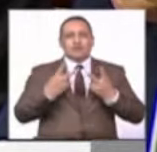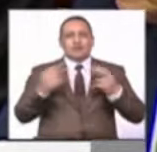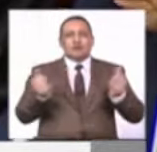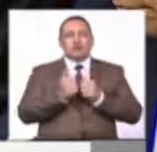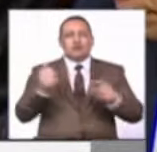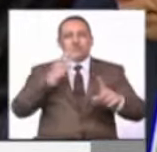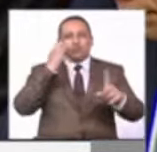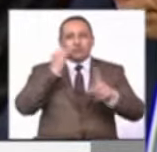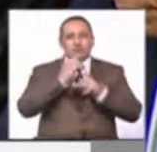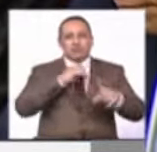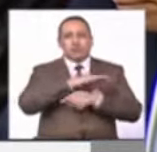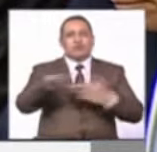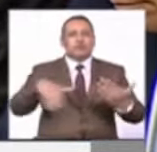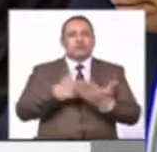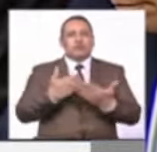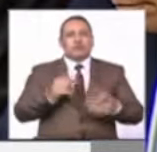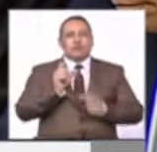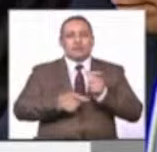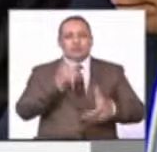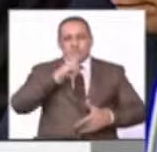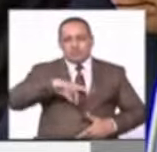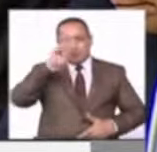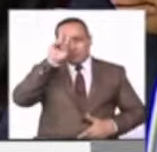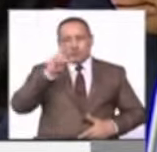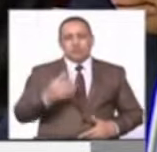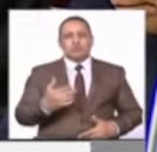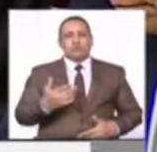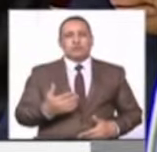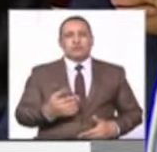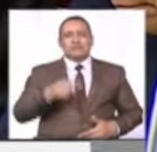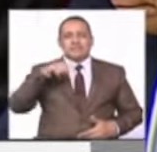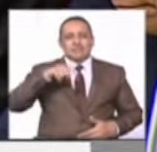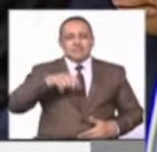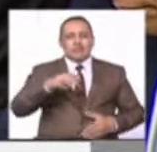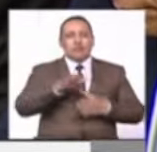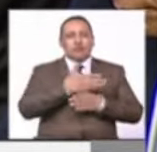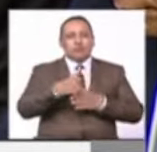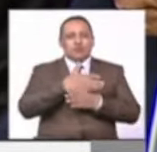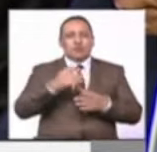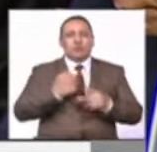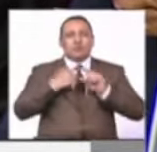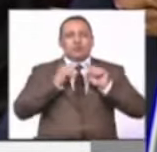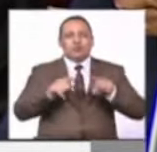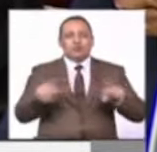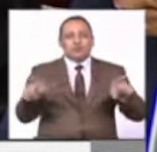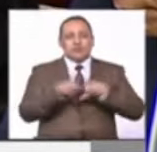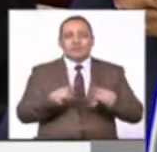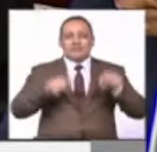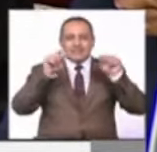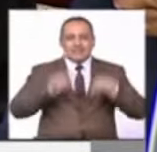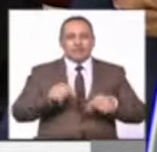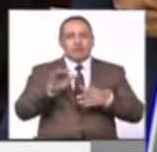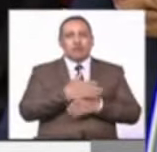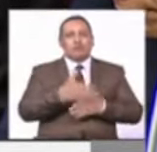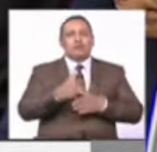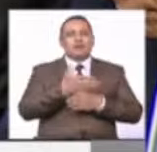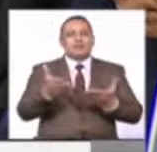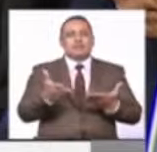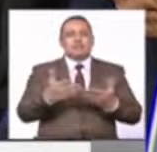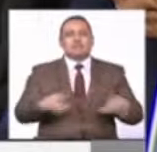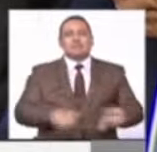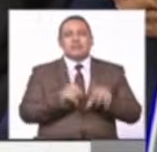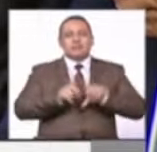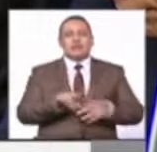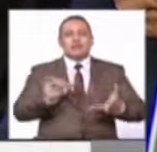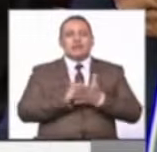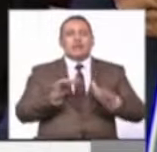objetivos que todos los peruanos compartimos o por lo menos debiéramos compartir para